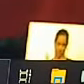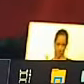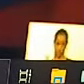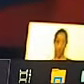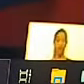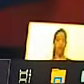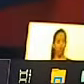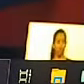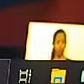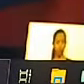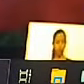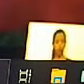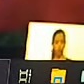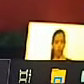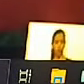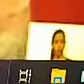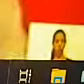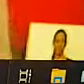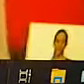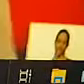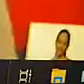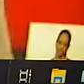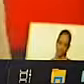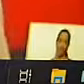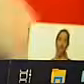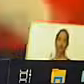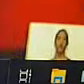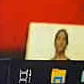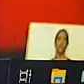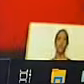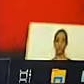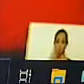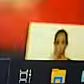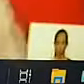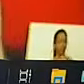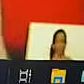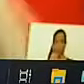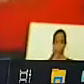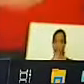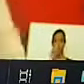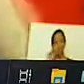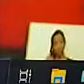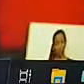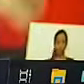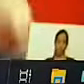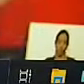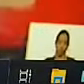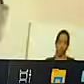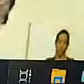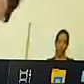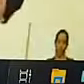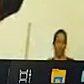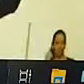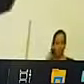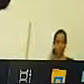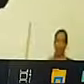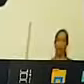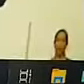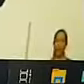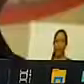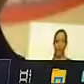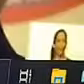debo decirte que el único presidente que nosotros vemos y seguimos viendo es a Maduro. Yo creo que Guaidó no